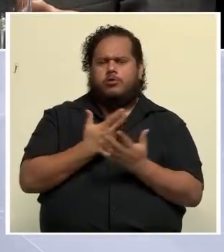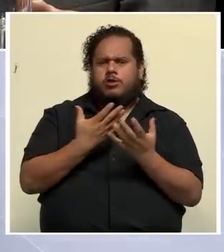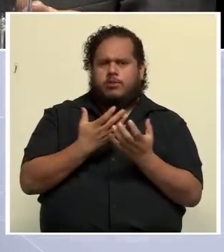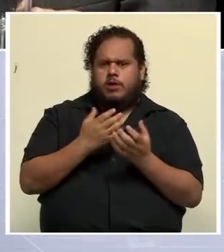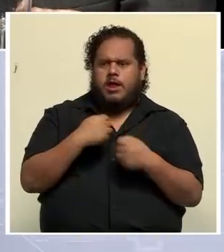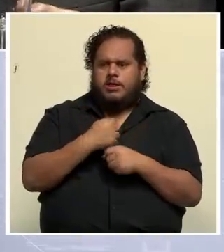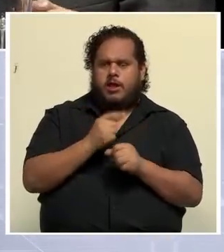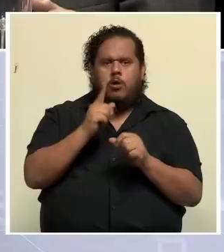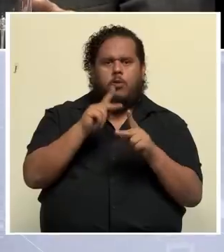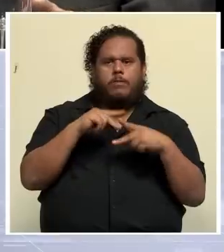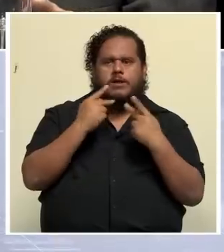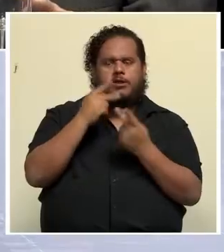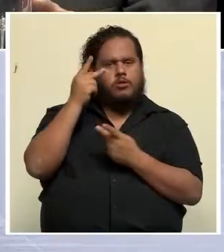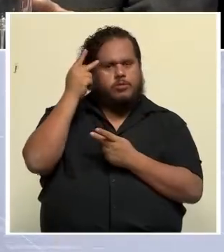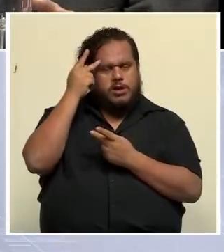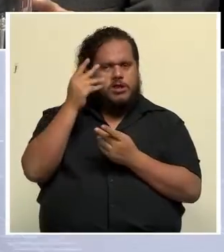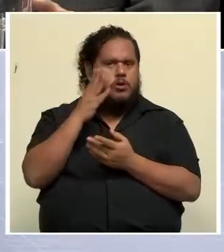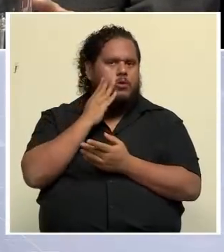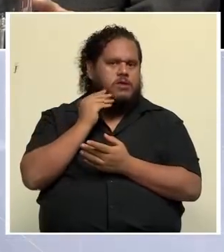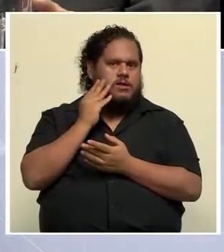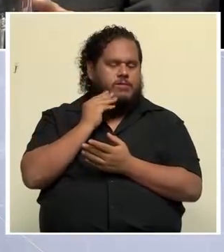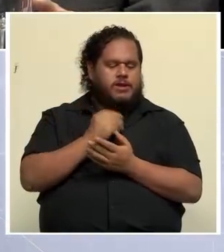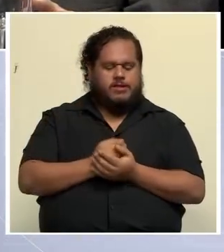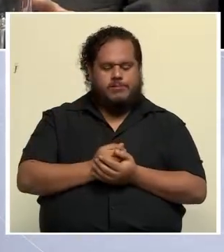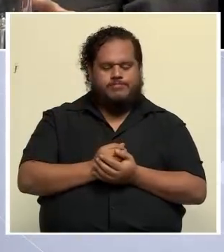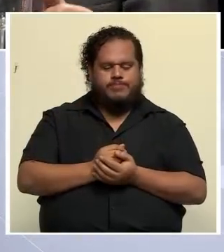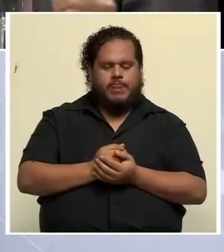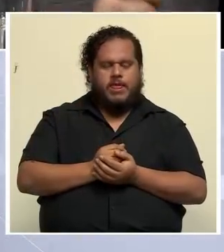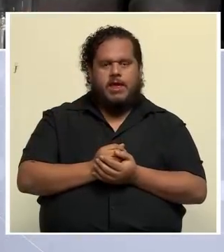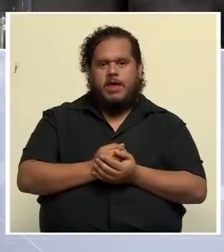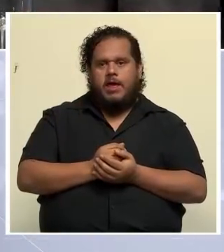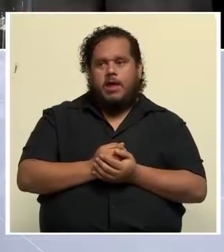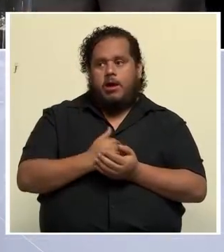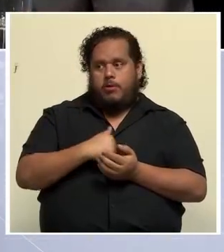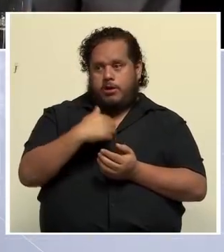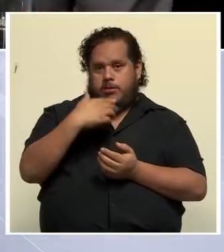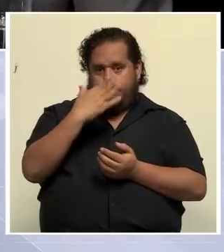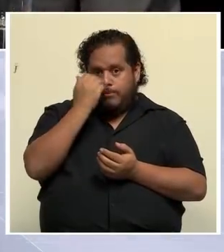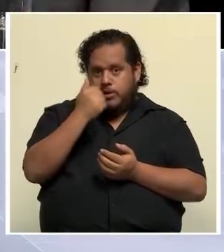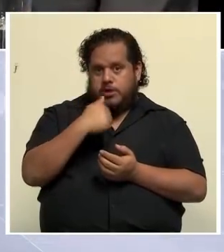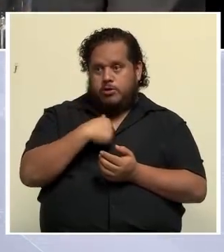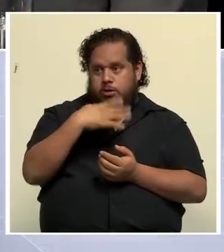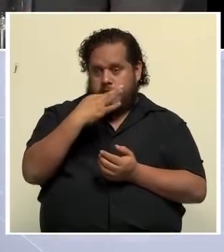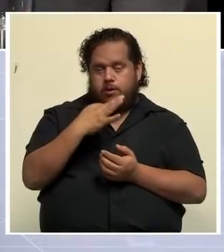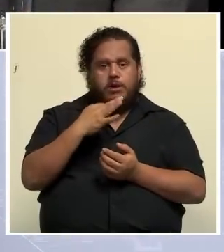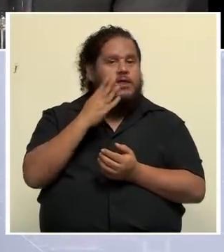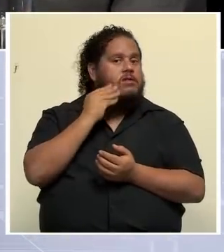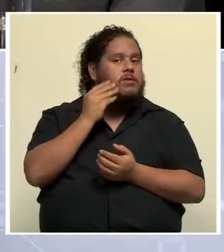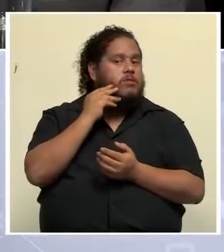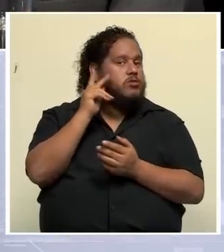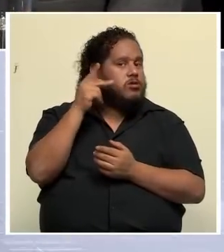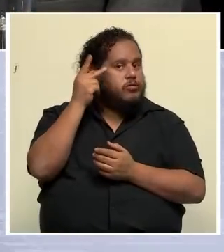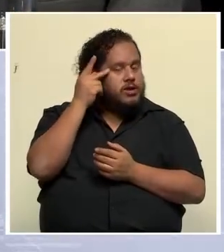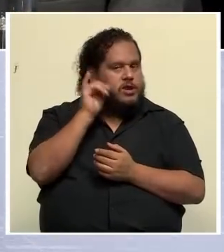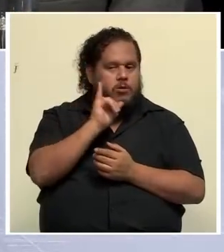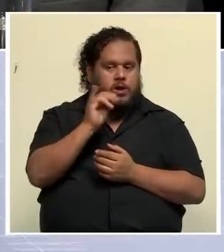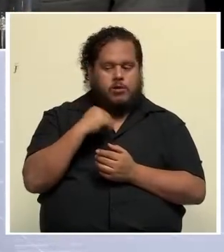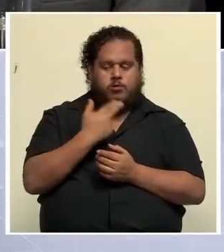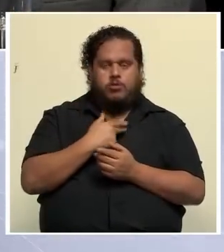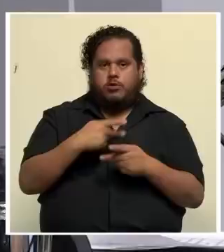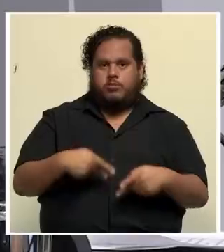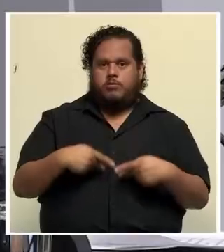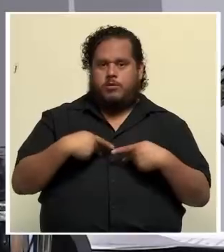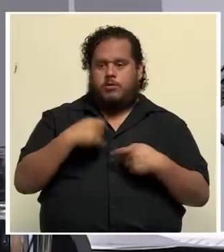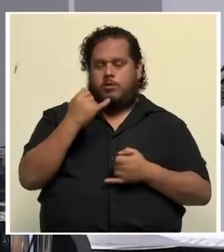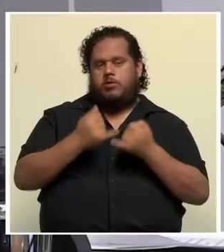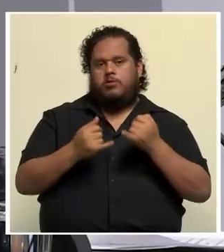fracción legislativa de experiencia, porque yo pienso que de experimentos políticos como los que hemos vivido durante